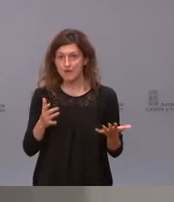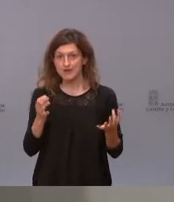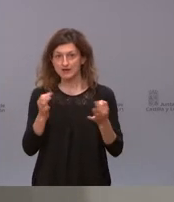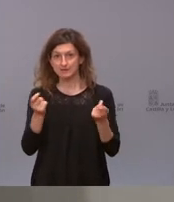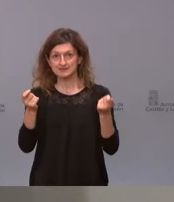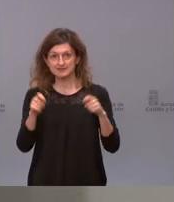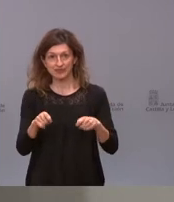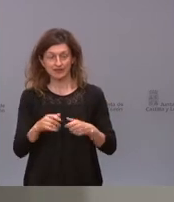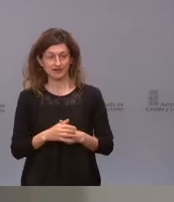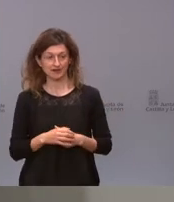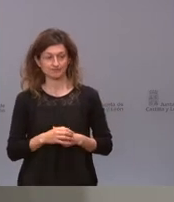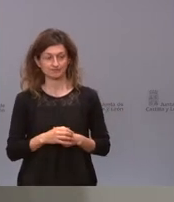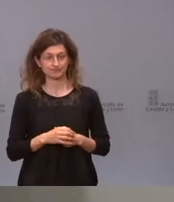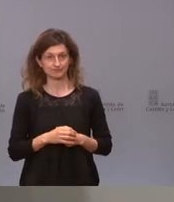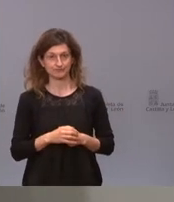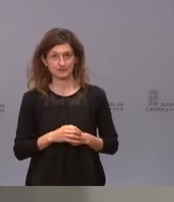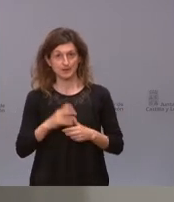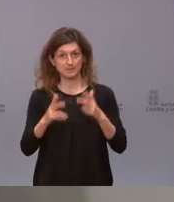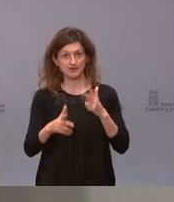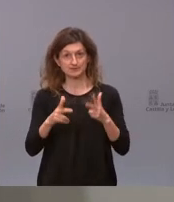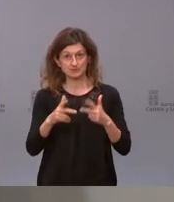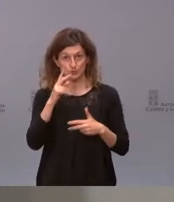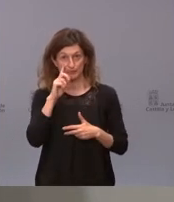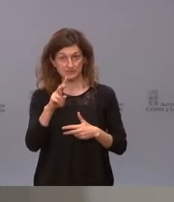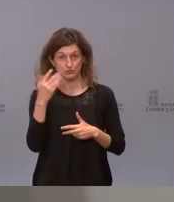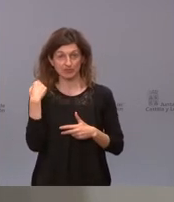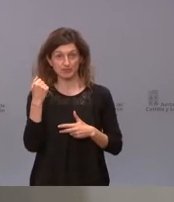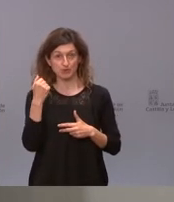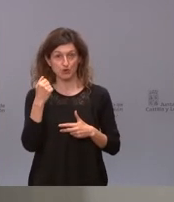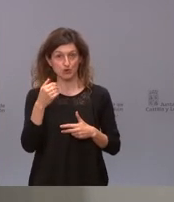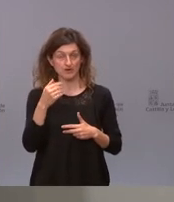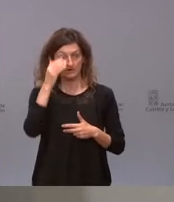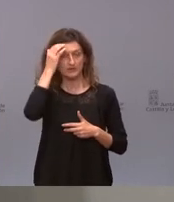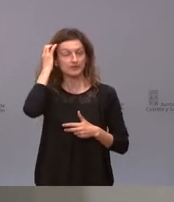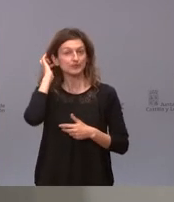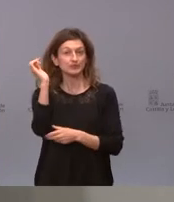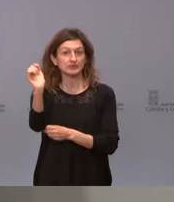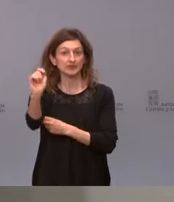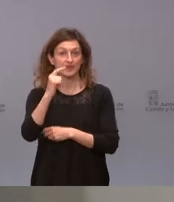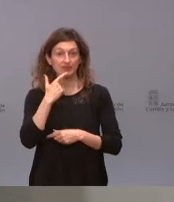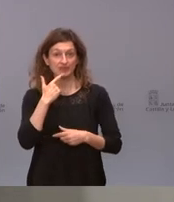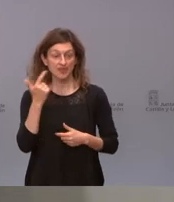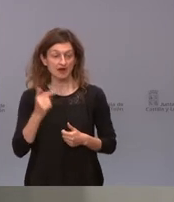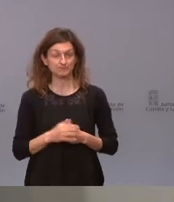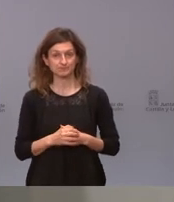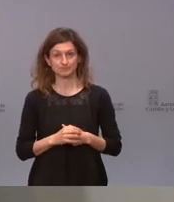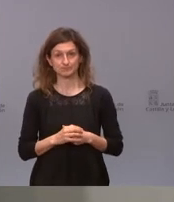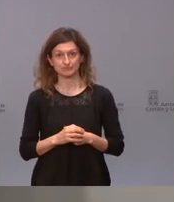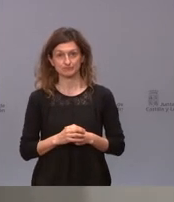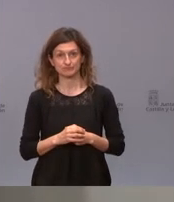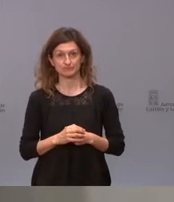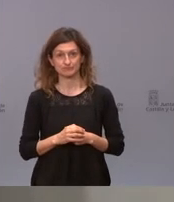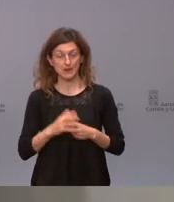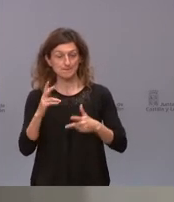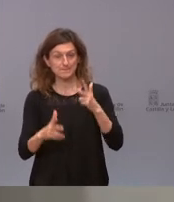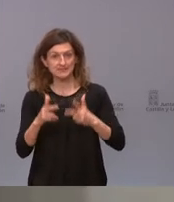cierra es evidente lo que ha pasado en el país vasco hace poco yo escuchaba rafael bengoa que decía que bueno que en el país vasco